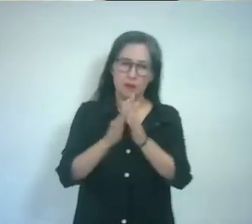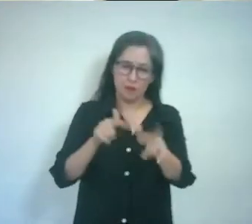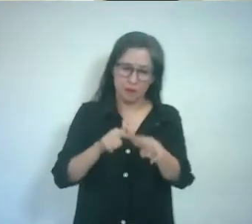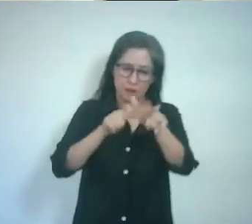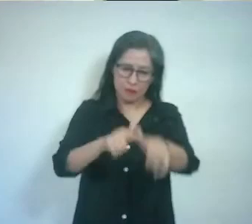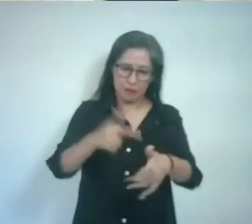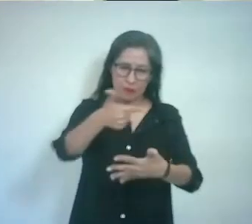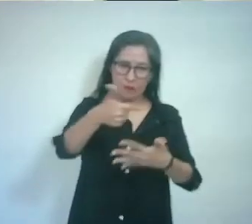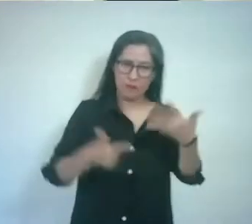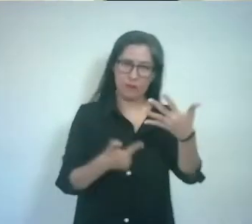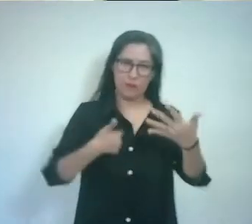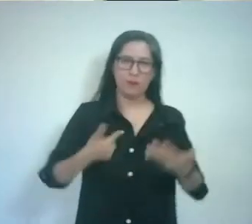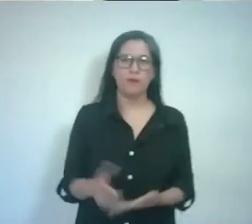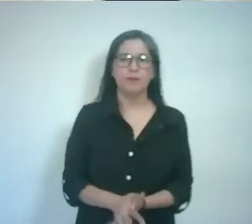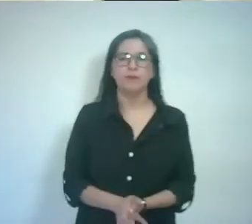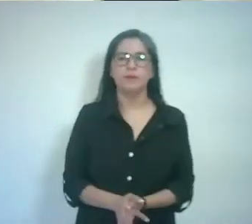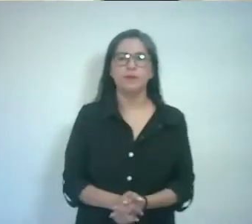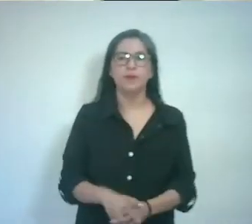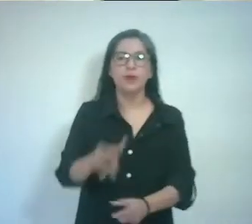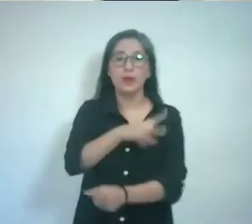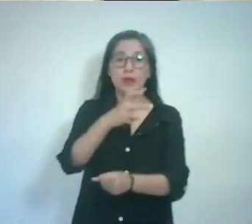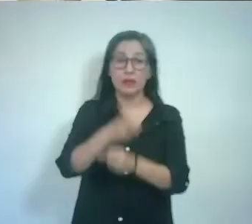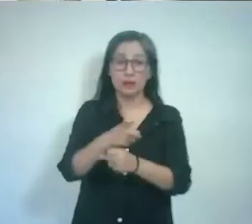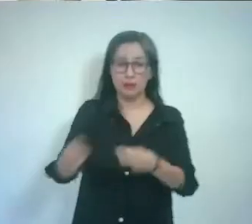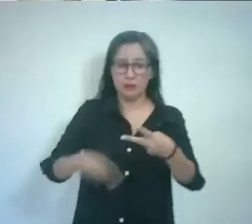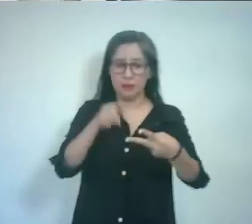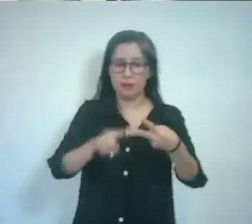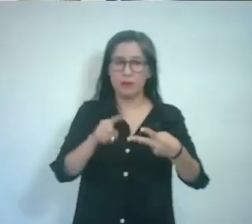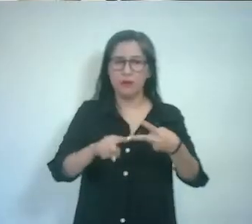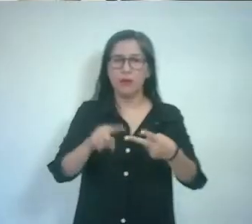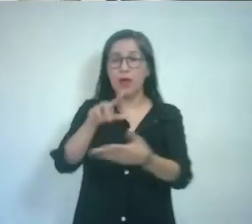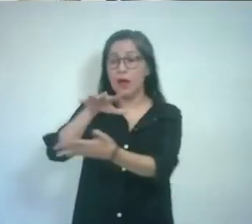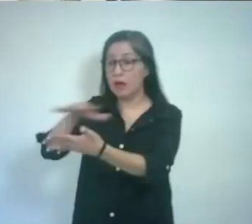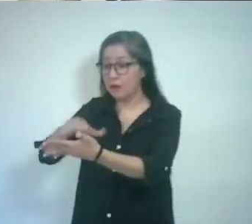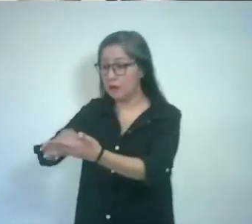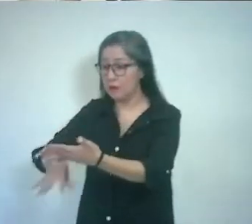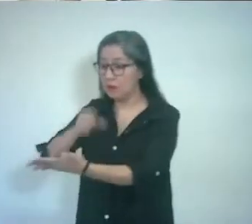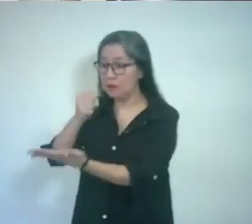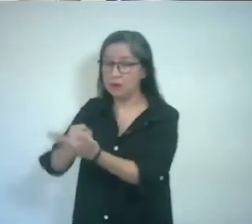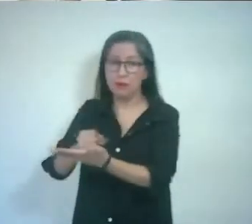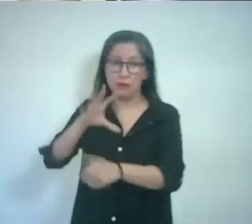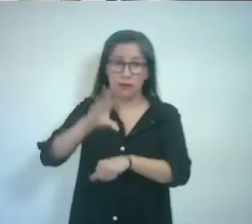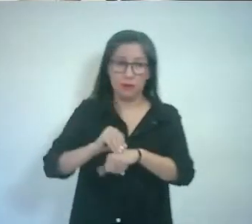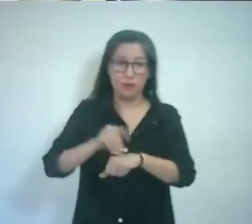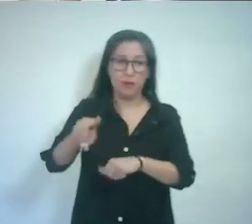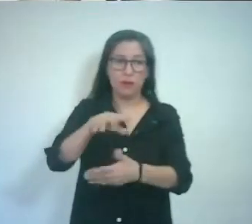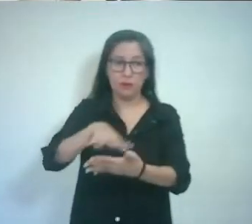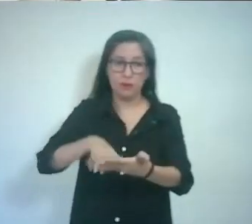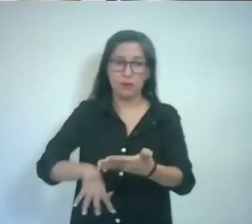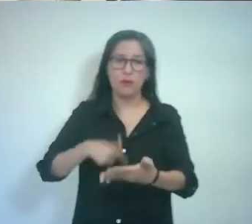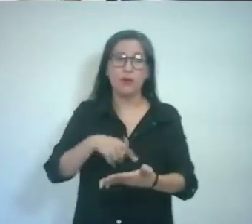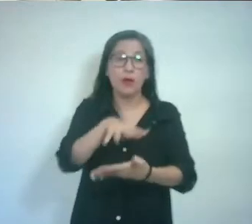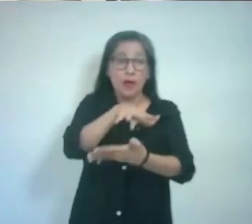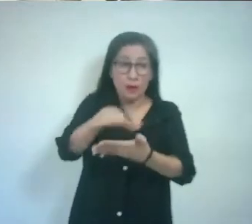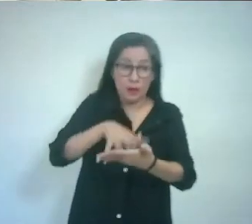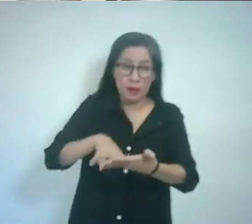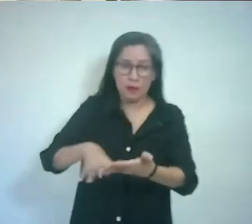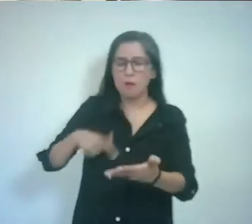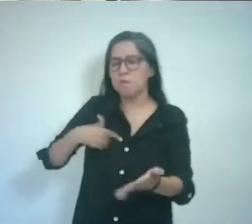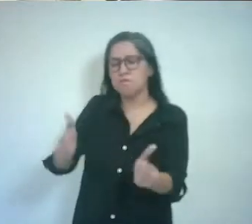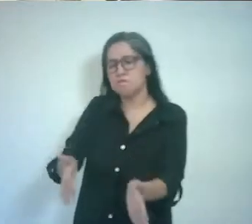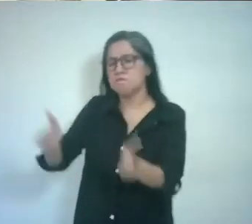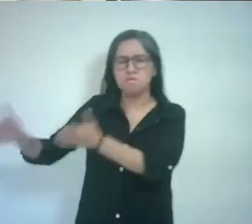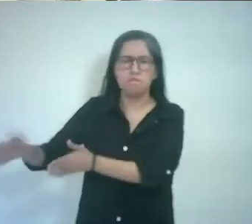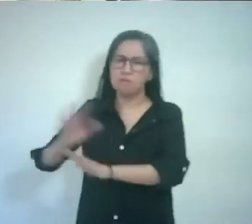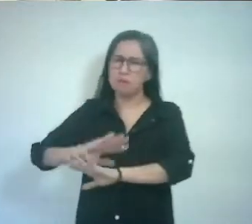del día. El segundo punto es el correspondiente a la lectura y aprobación del orden del día. La lectura fue dispensada, por lo que se entraría de lleno a